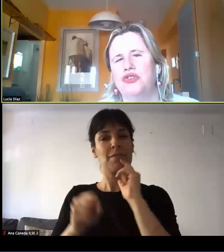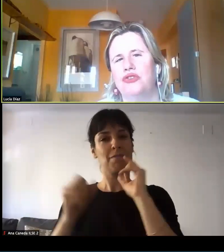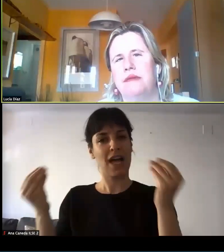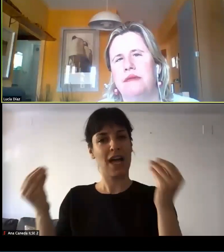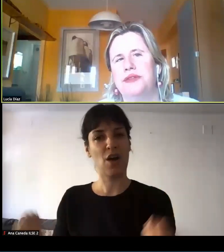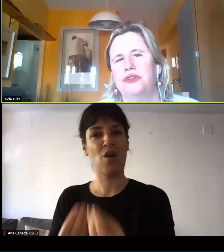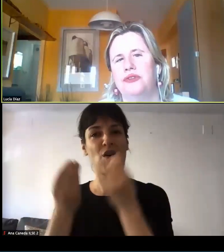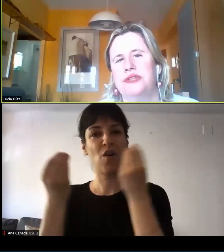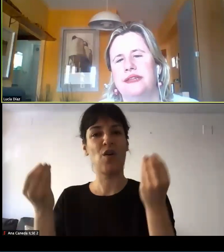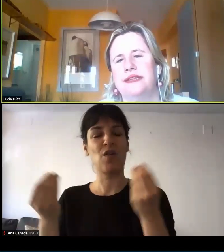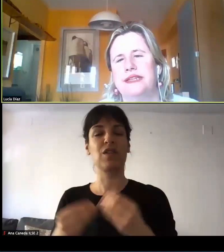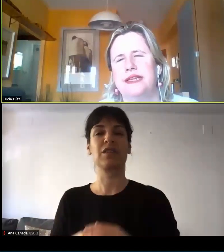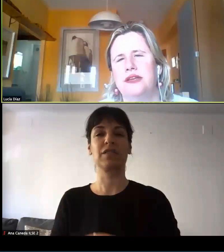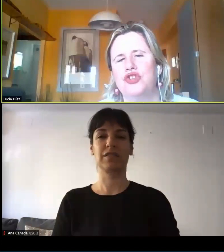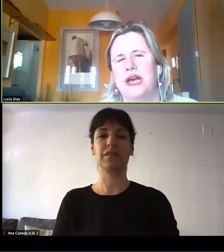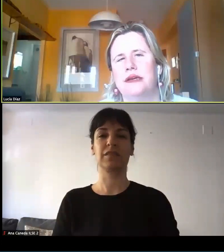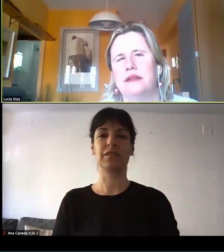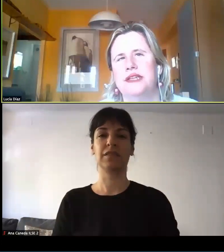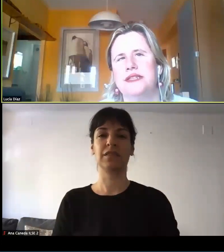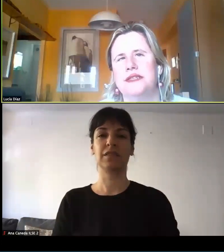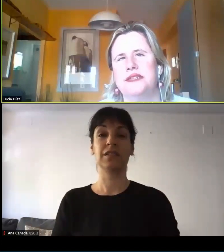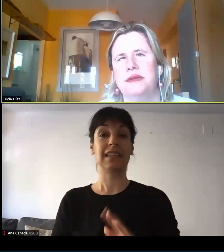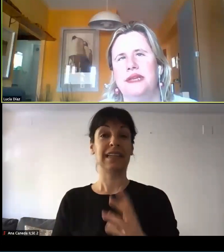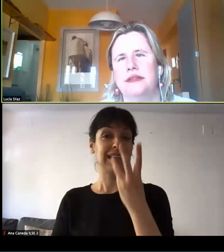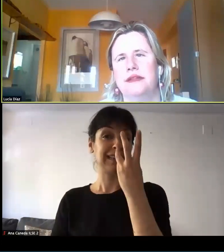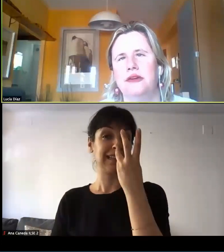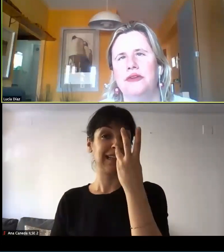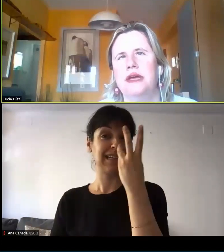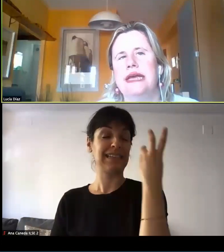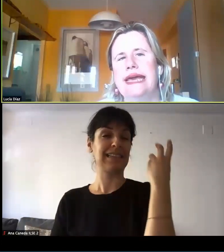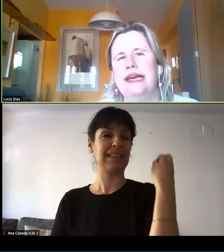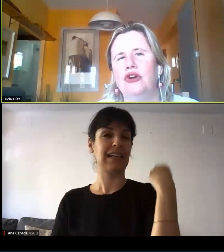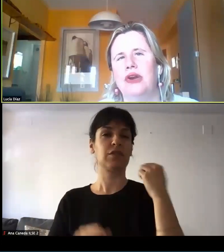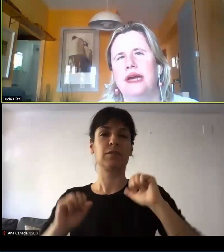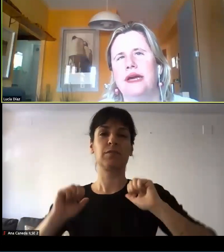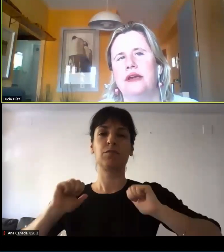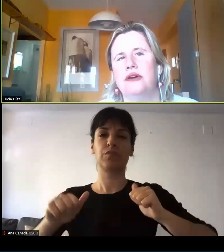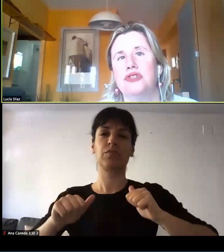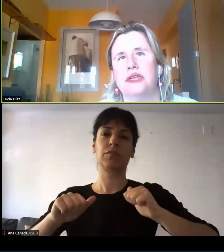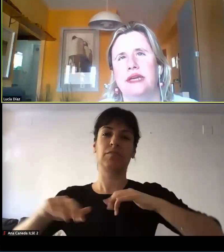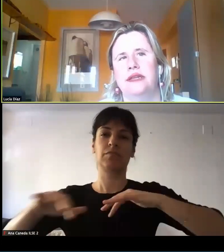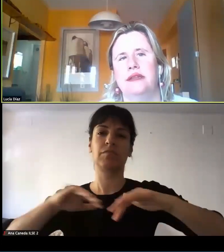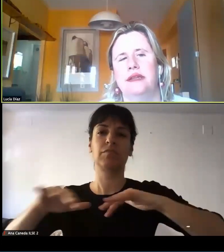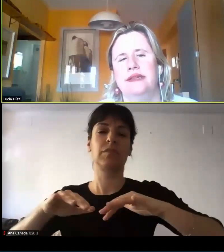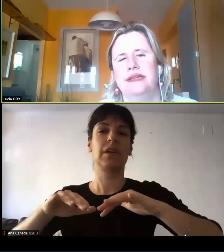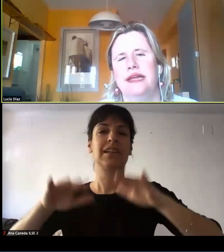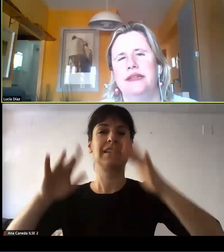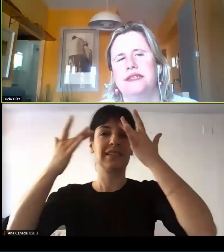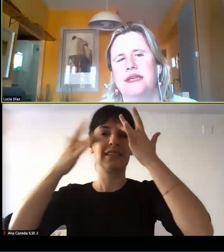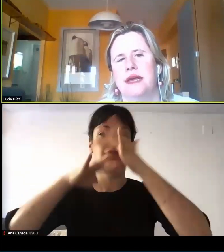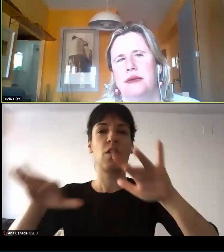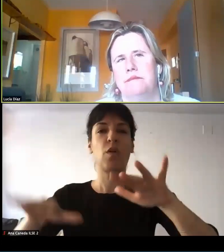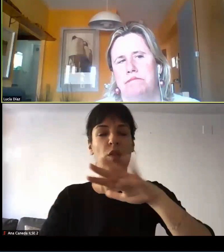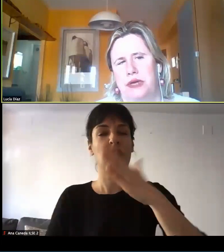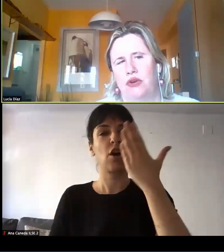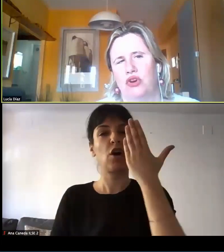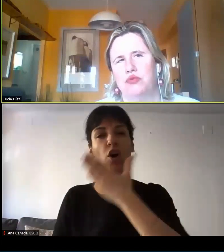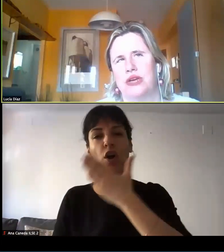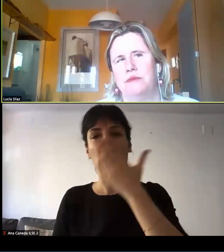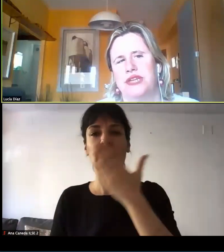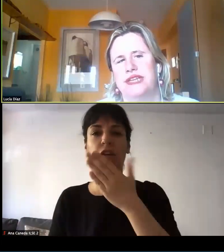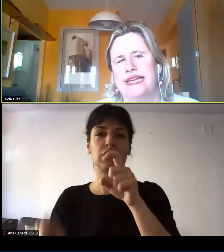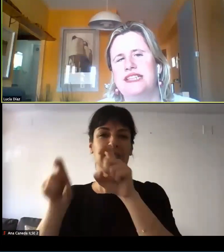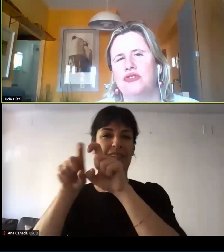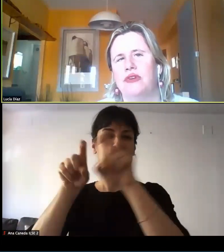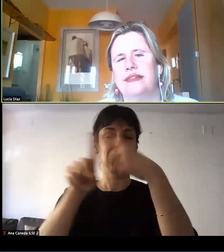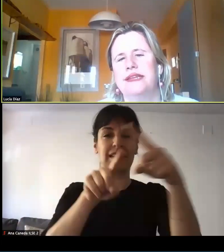materializamos, esto lo llevamos haciendo desde hace 3 años, acciones de sensibilización en colegios, en entidades, que lo que